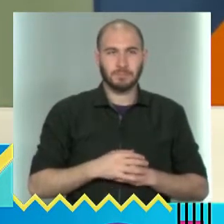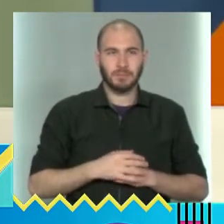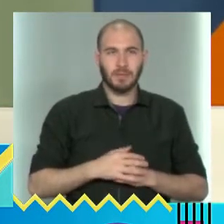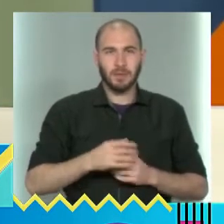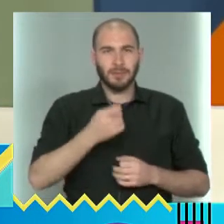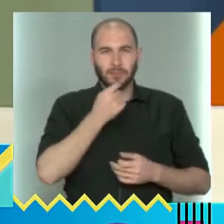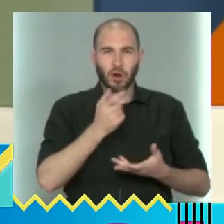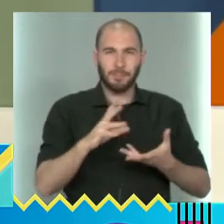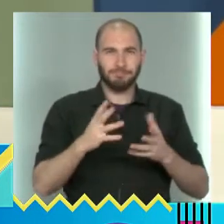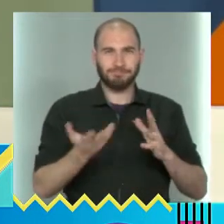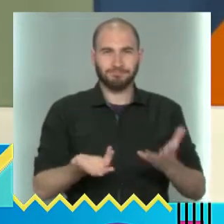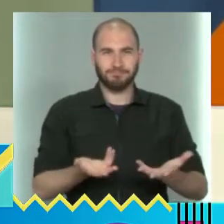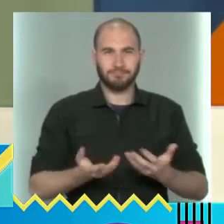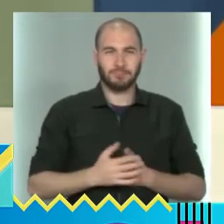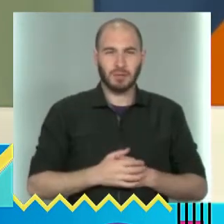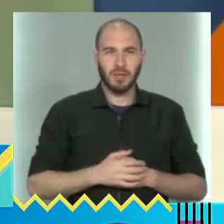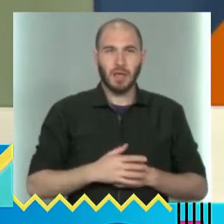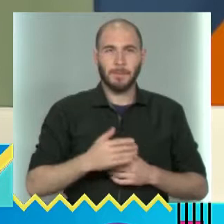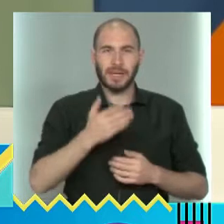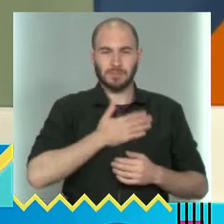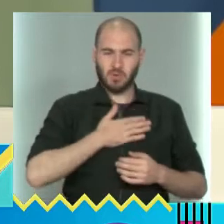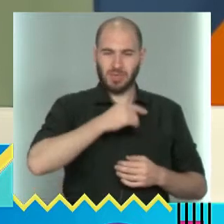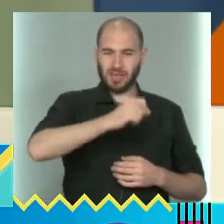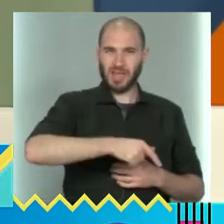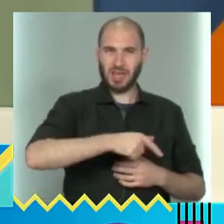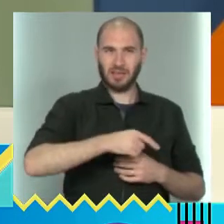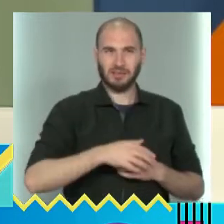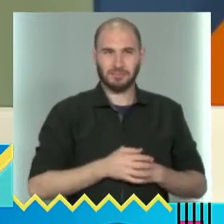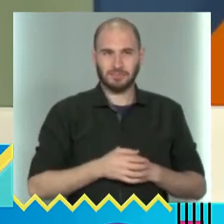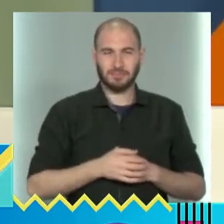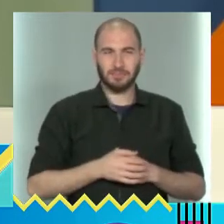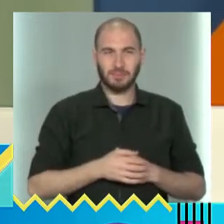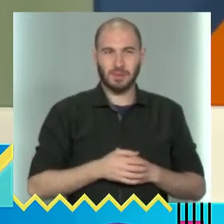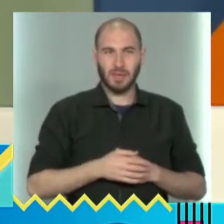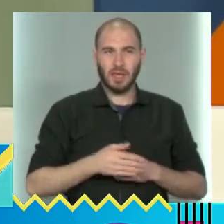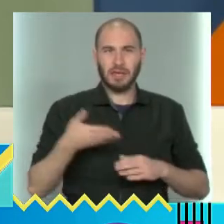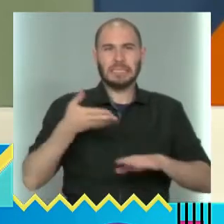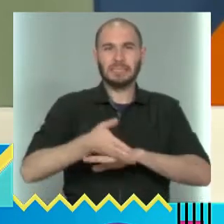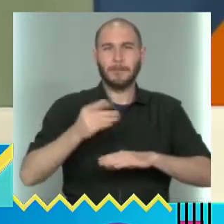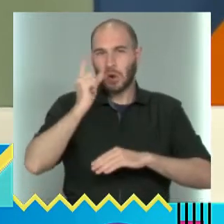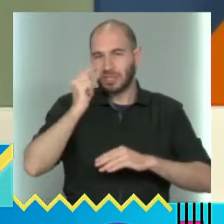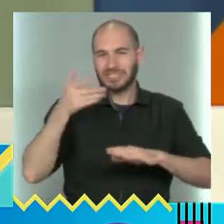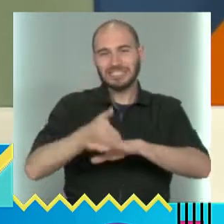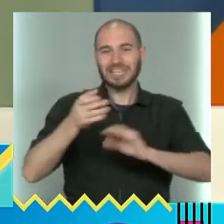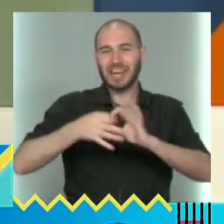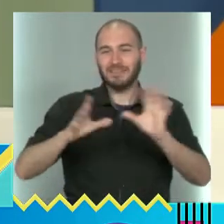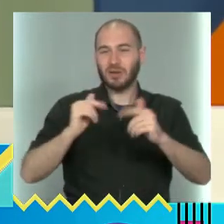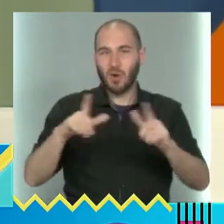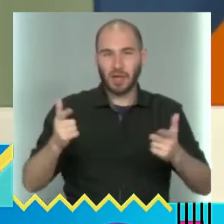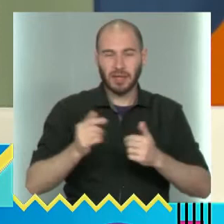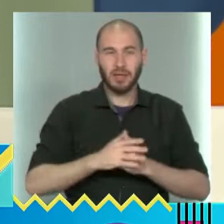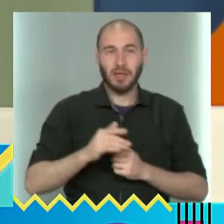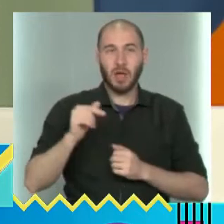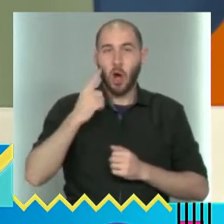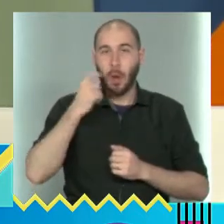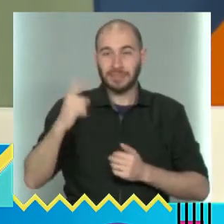lo queremos decir en términos occidentales, no había una libre participación política. Desde que el Baas está